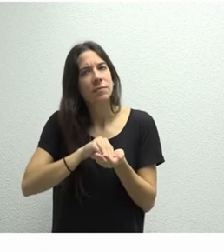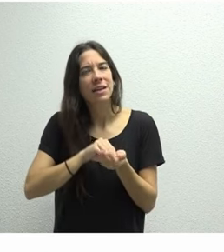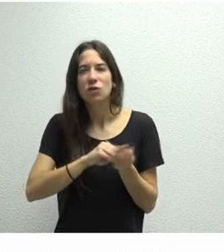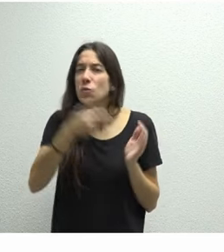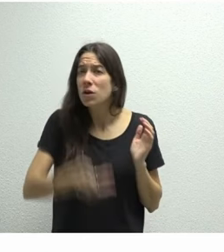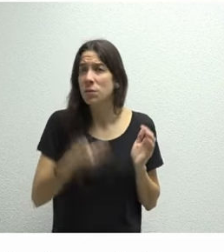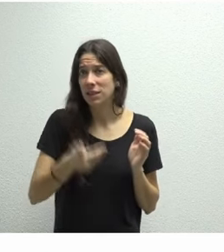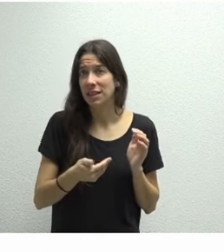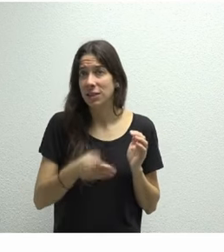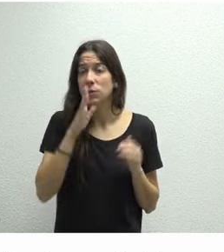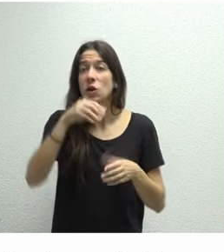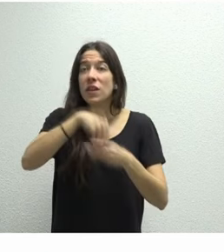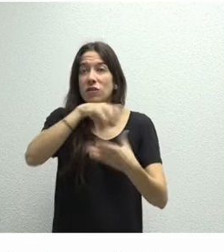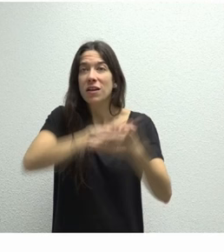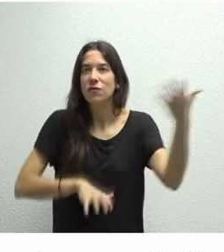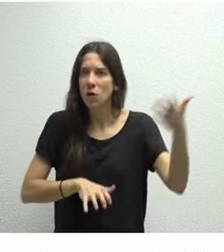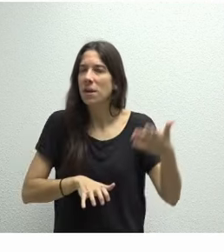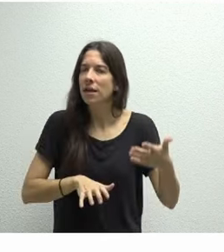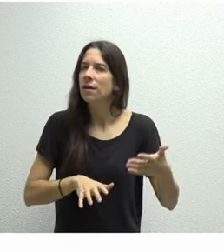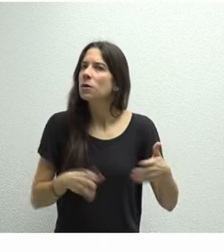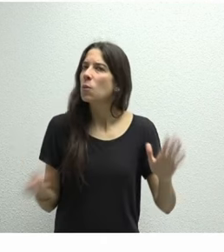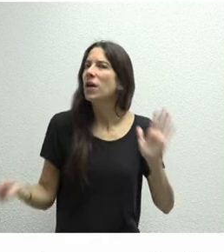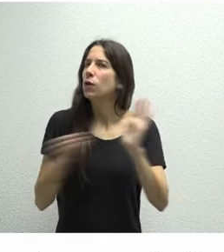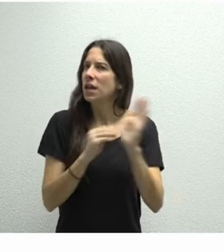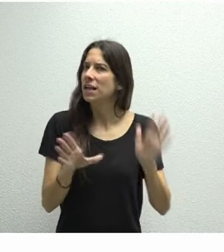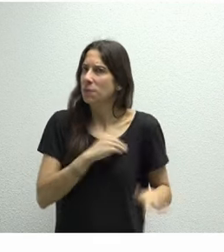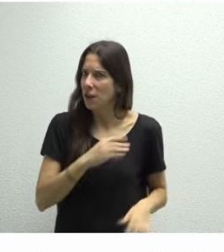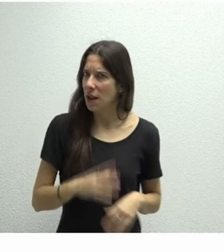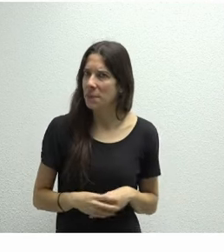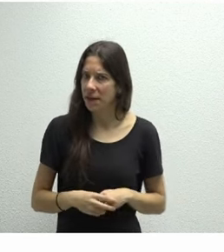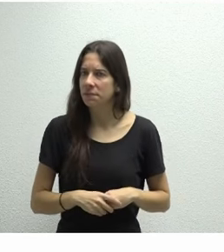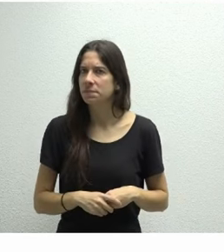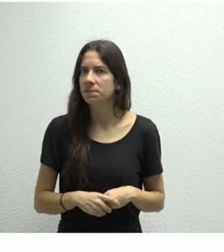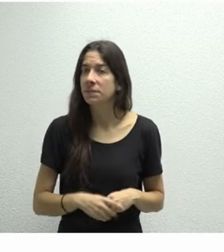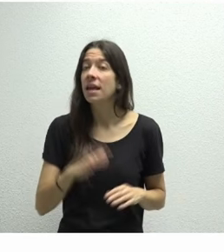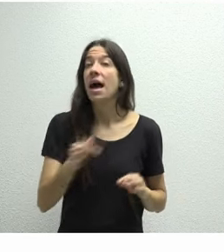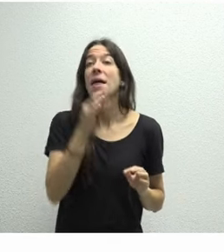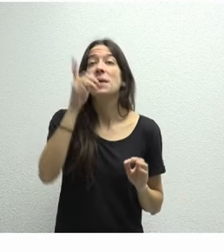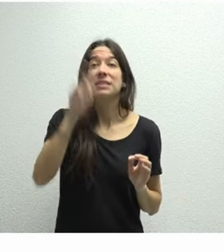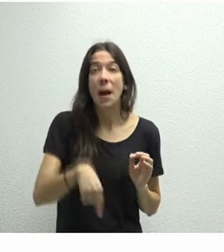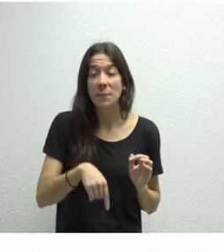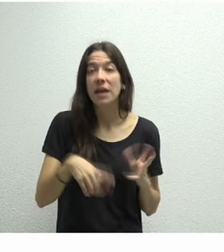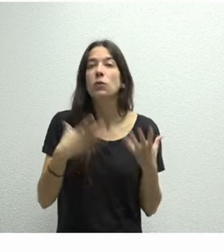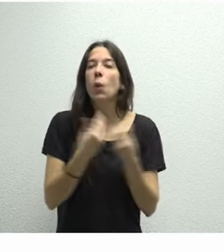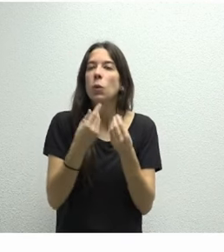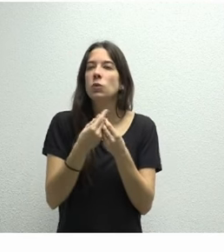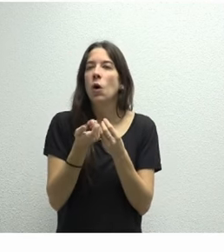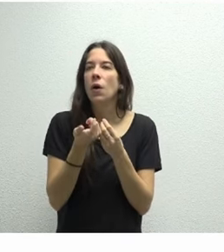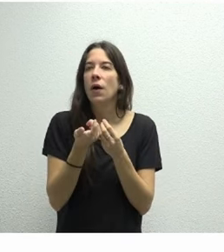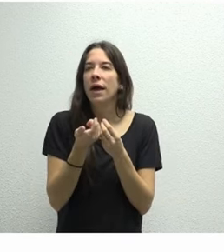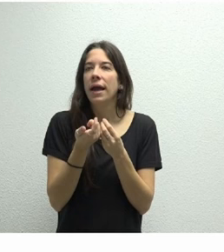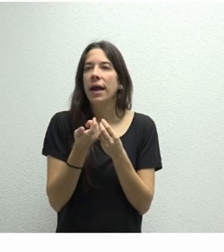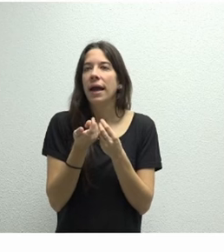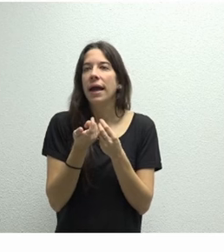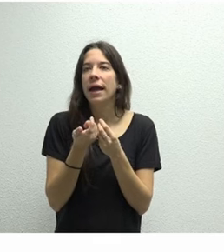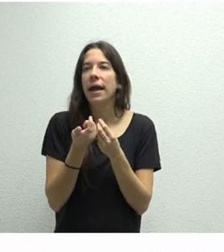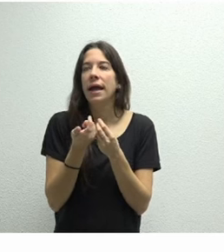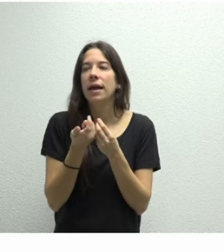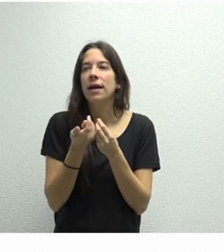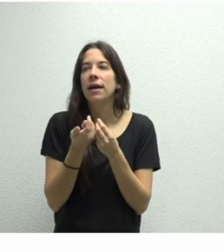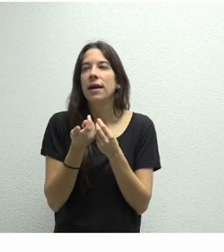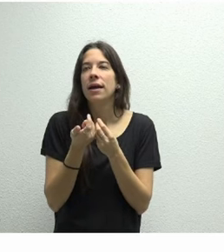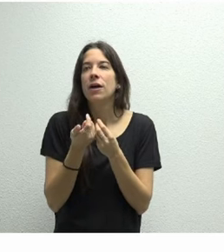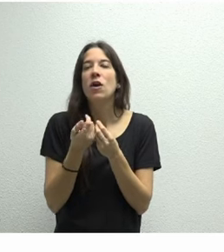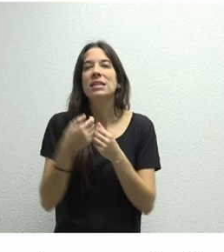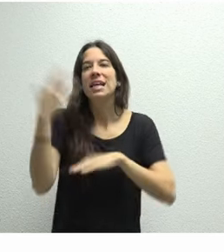incluirlas en el informe no Y además con las limitaciones que ahora comento no de que como no todas las comunidades